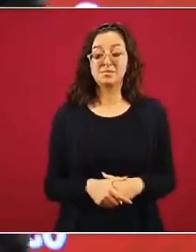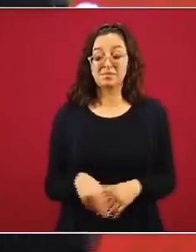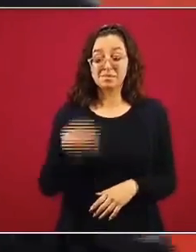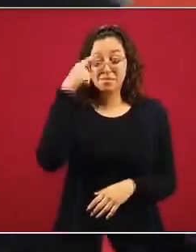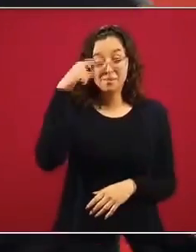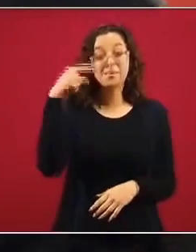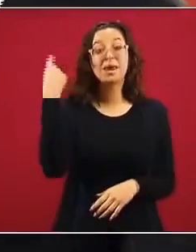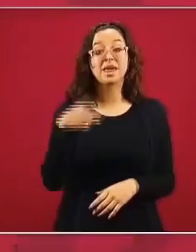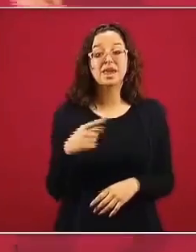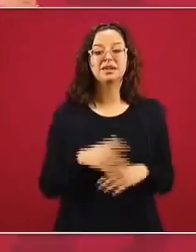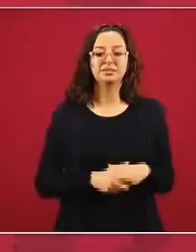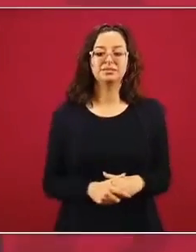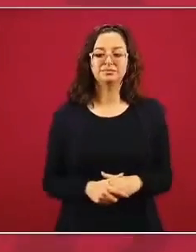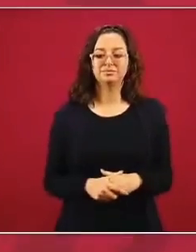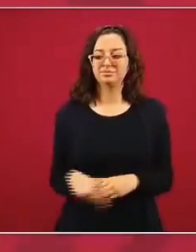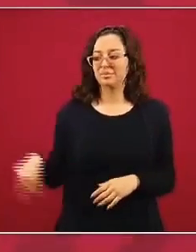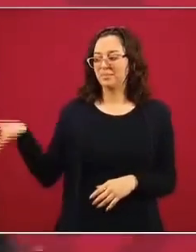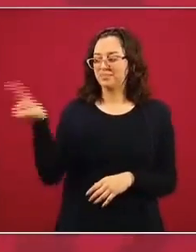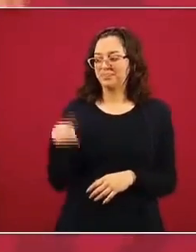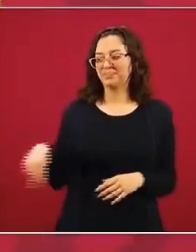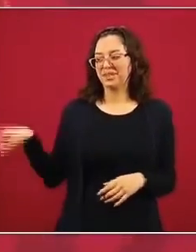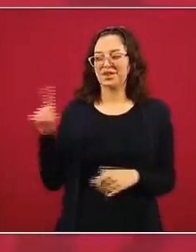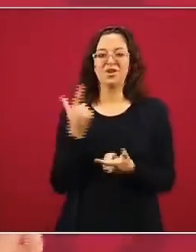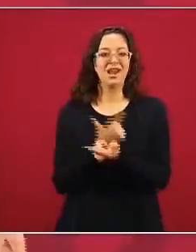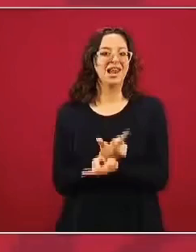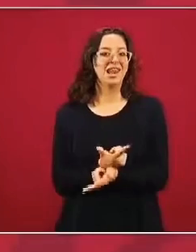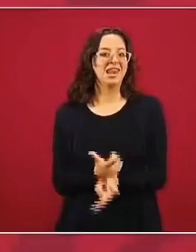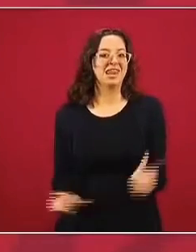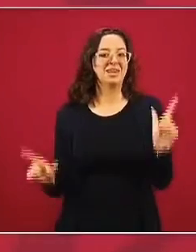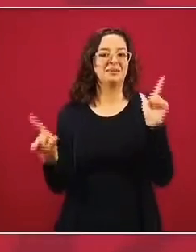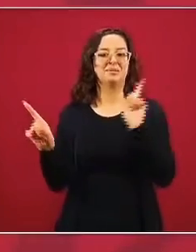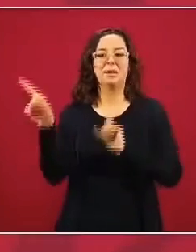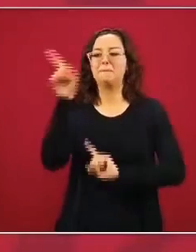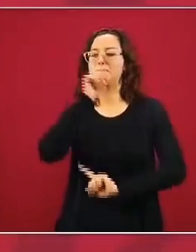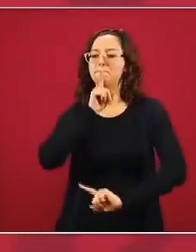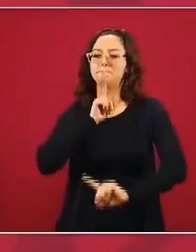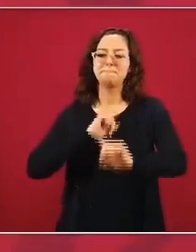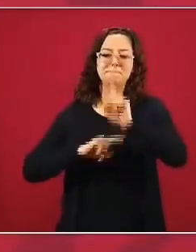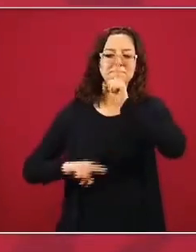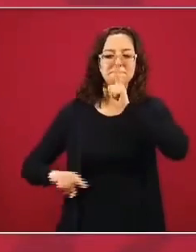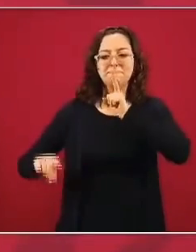para que ellos sean los que